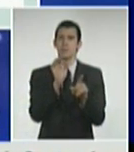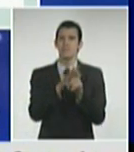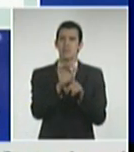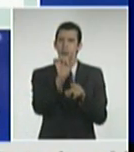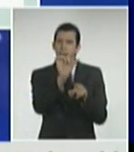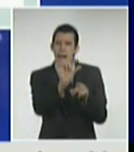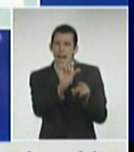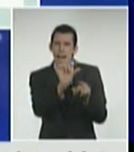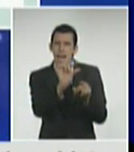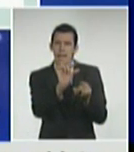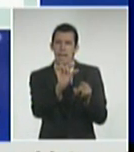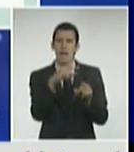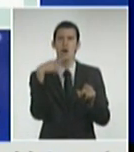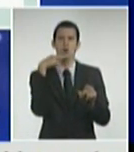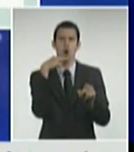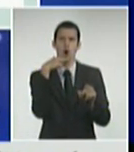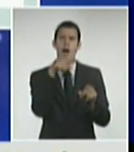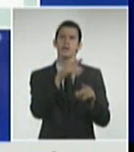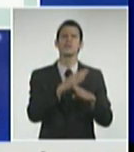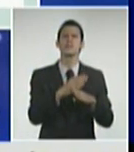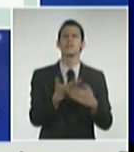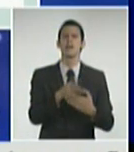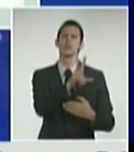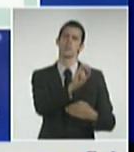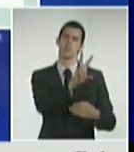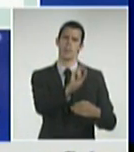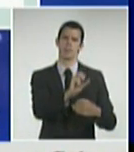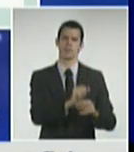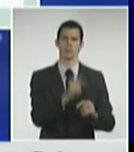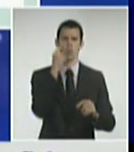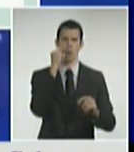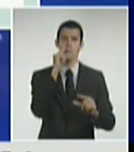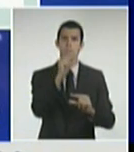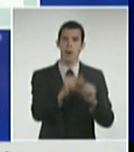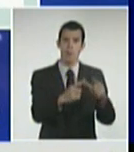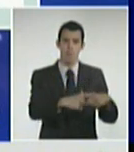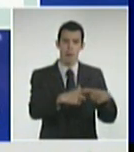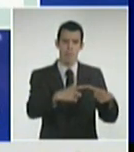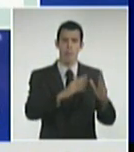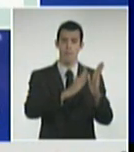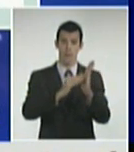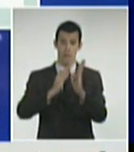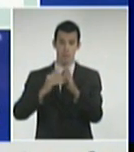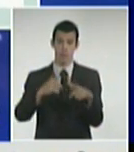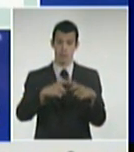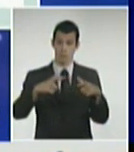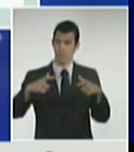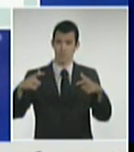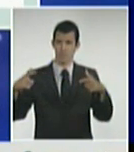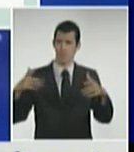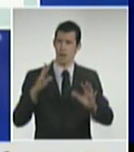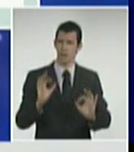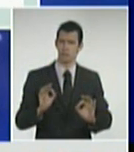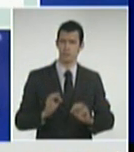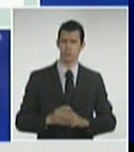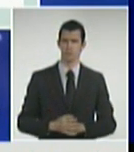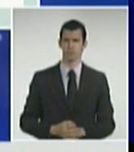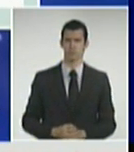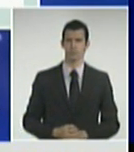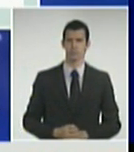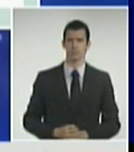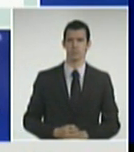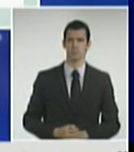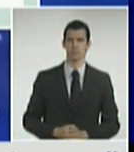Fíjense cómo fue incrementándose mes por mes y cómo todavía es la cifra